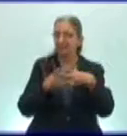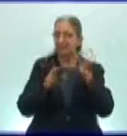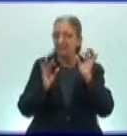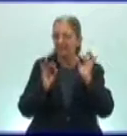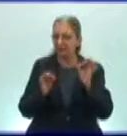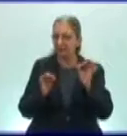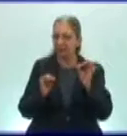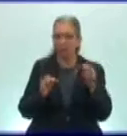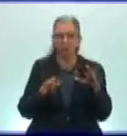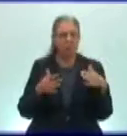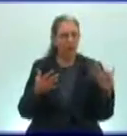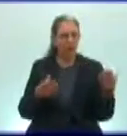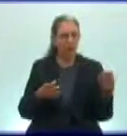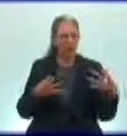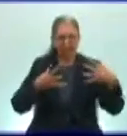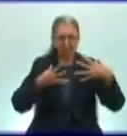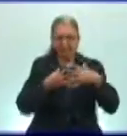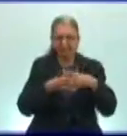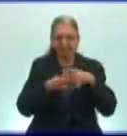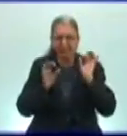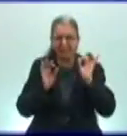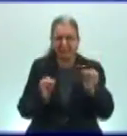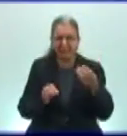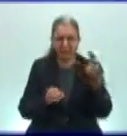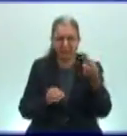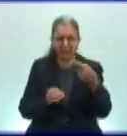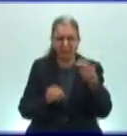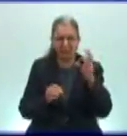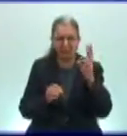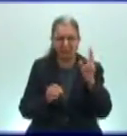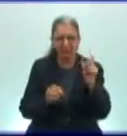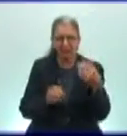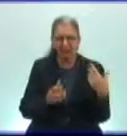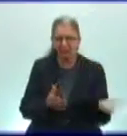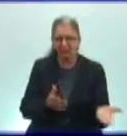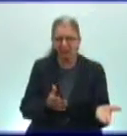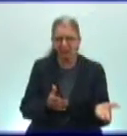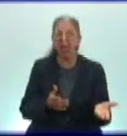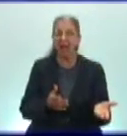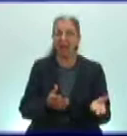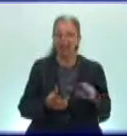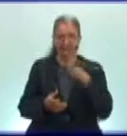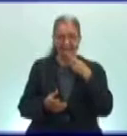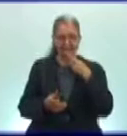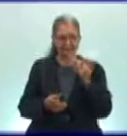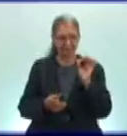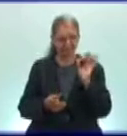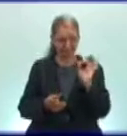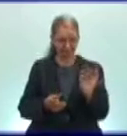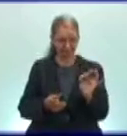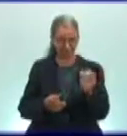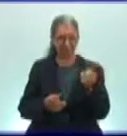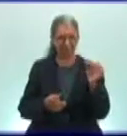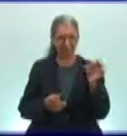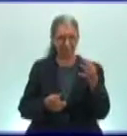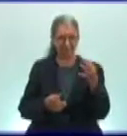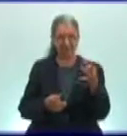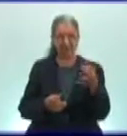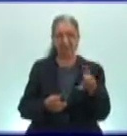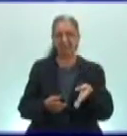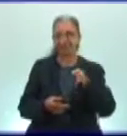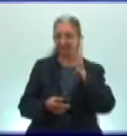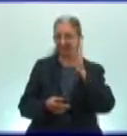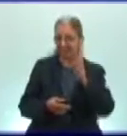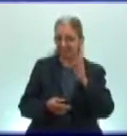¿Cuáles de estos núcleos entonces pertenecen al mismo elemento químico? La respuesta correcta sería que pertenecen al mismo